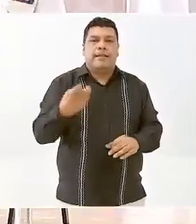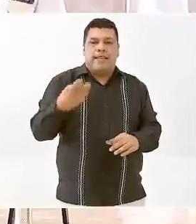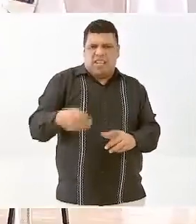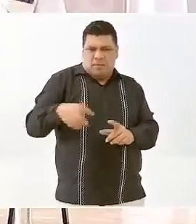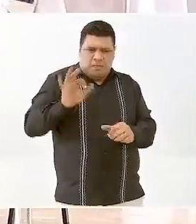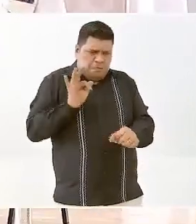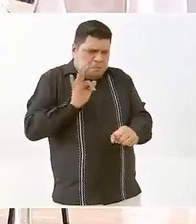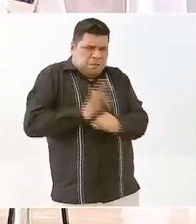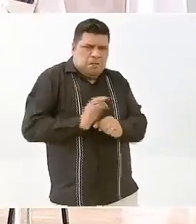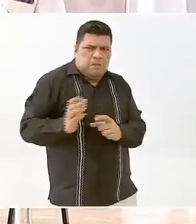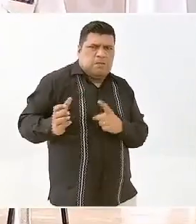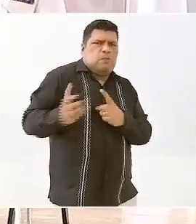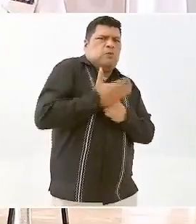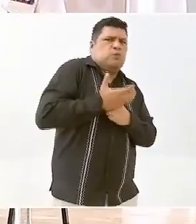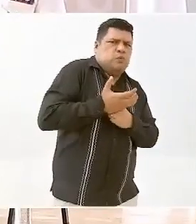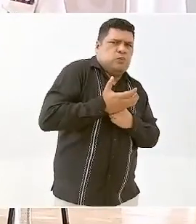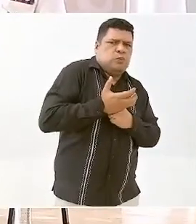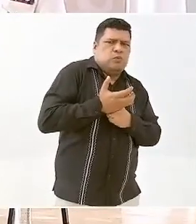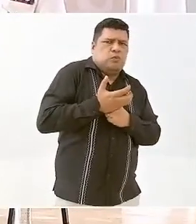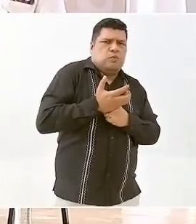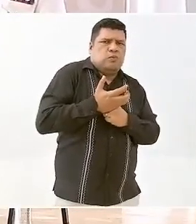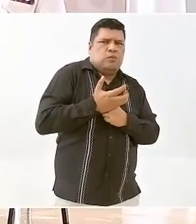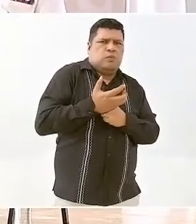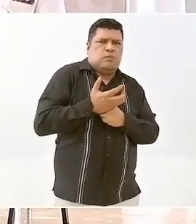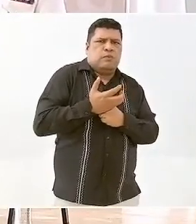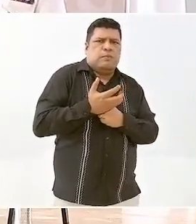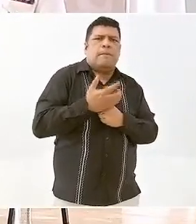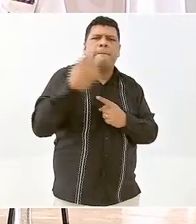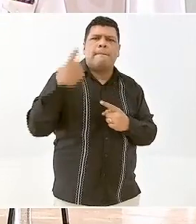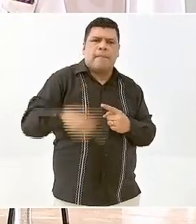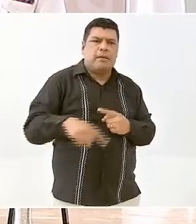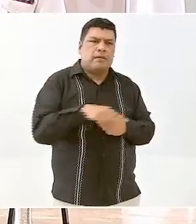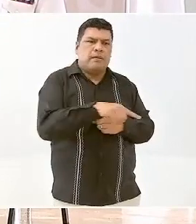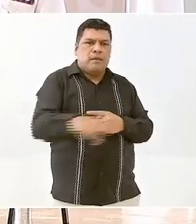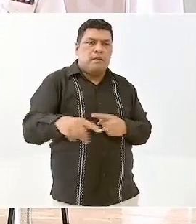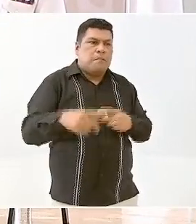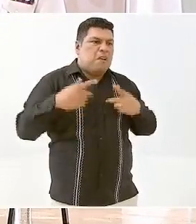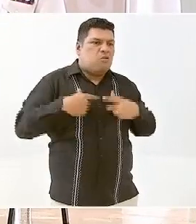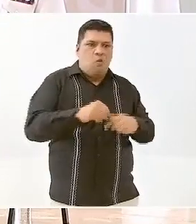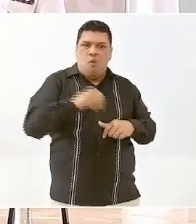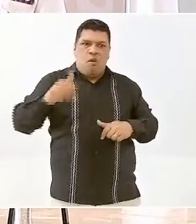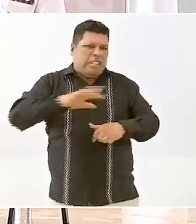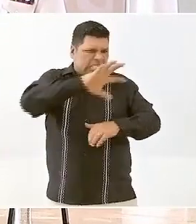blindarlo. Una empresa que no puedan